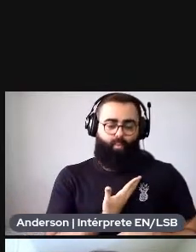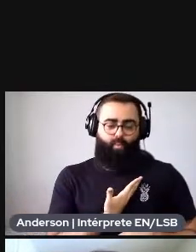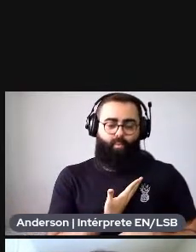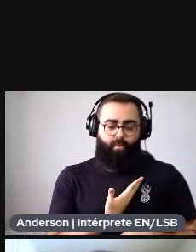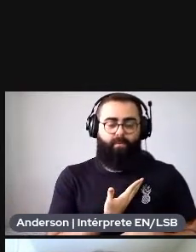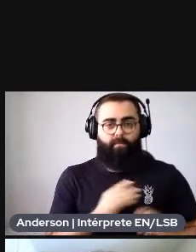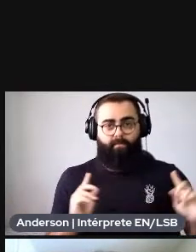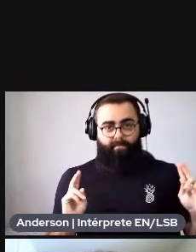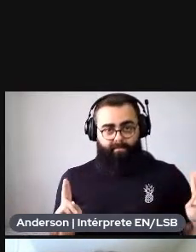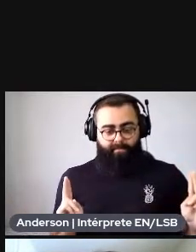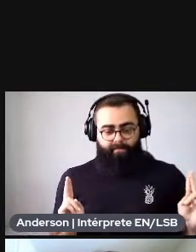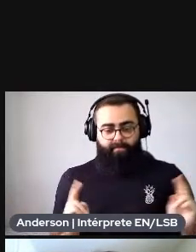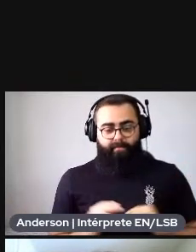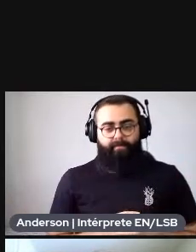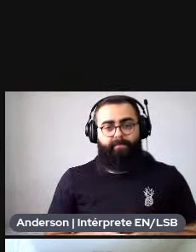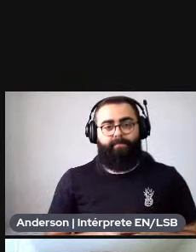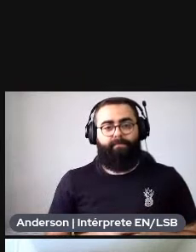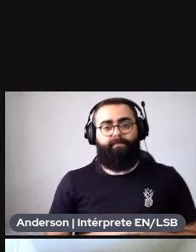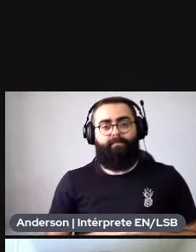Elio.